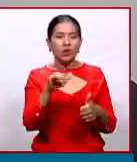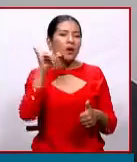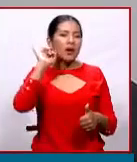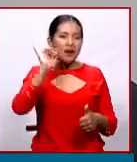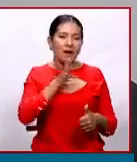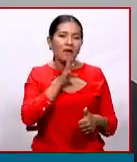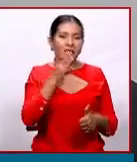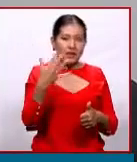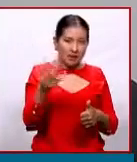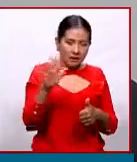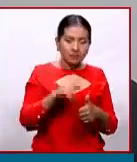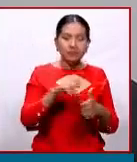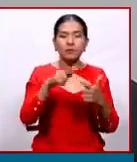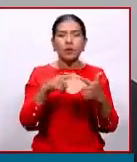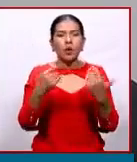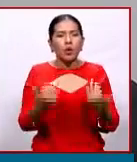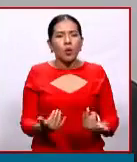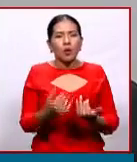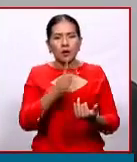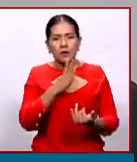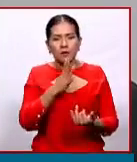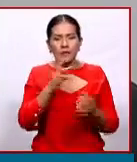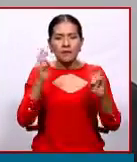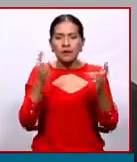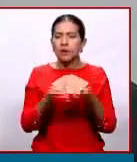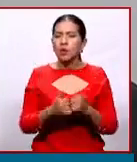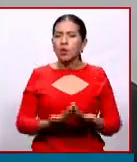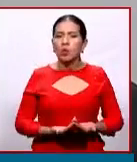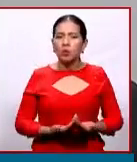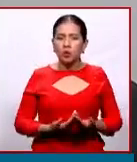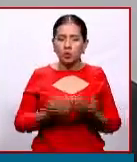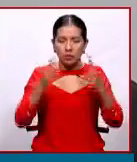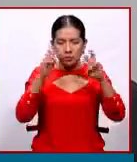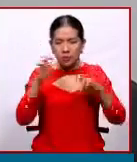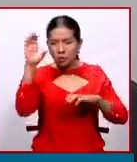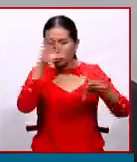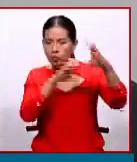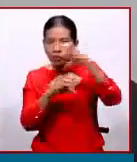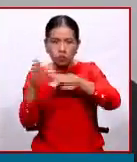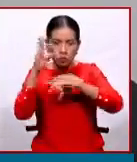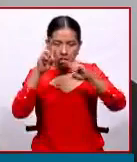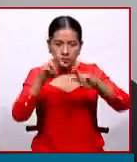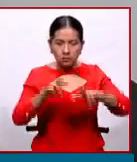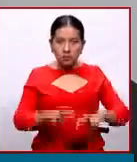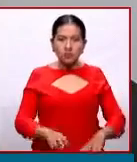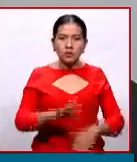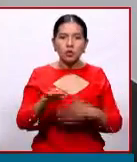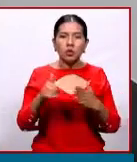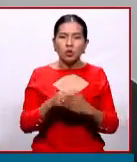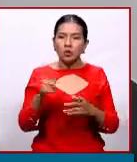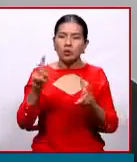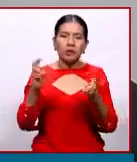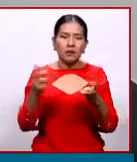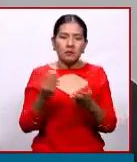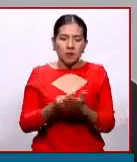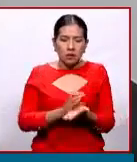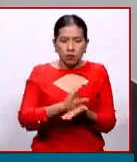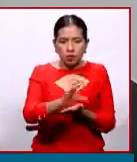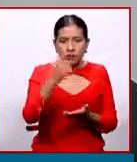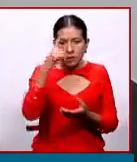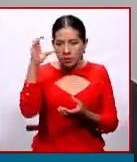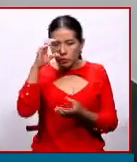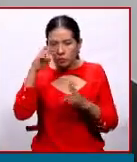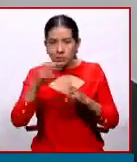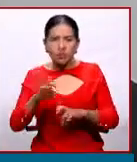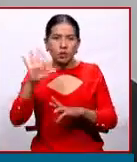ayer y hoy vamos a hablar cómo estamos en materia de exploración y de inversiones en la empresa más importante de